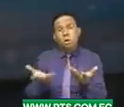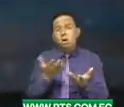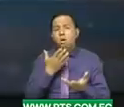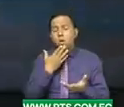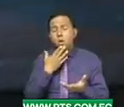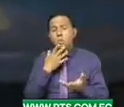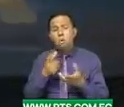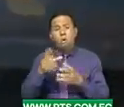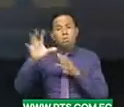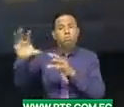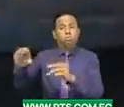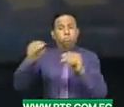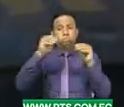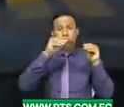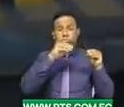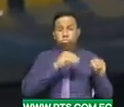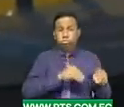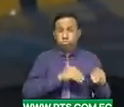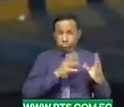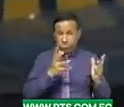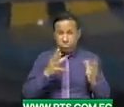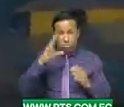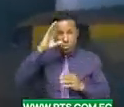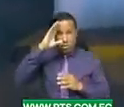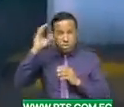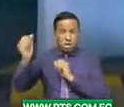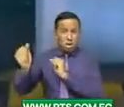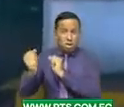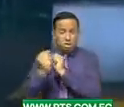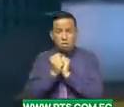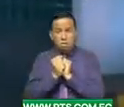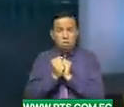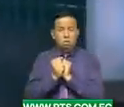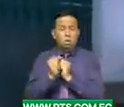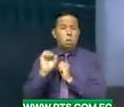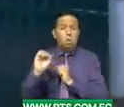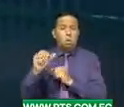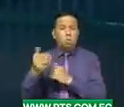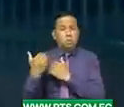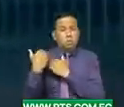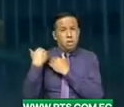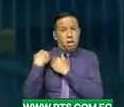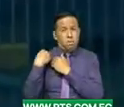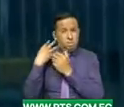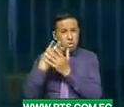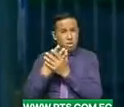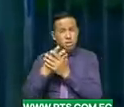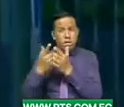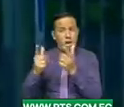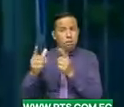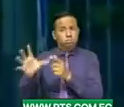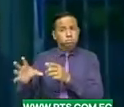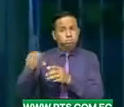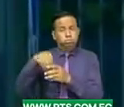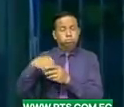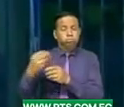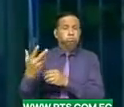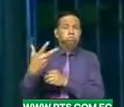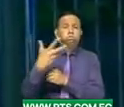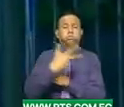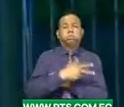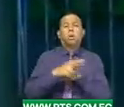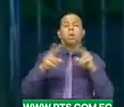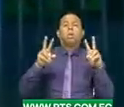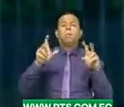la llegada al traslado por parte de la policía nacional o de agentes penitenciarios alias júnior no